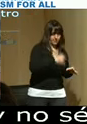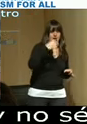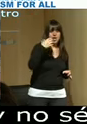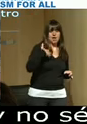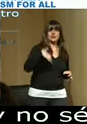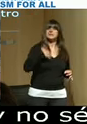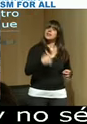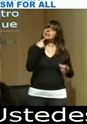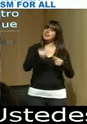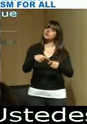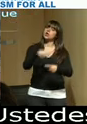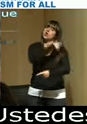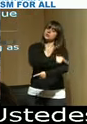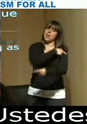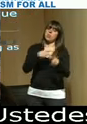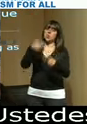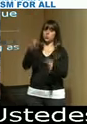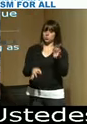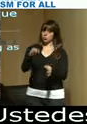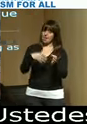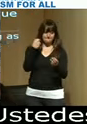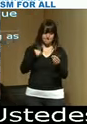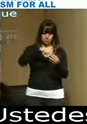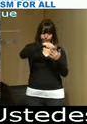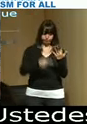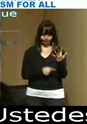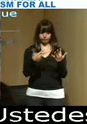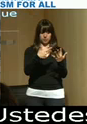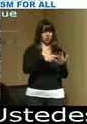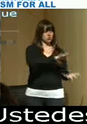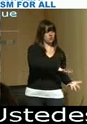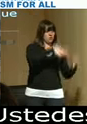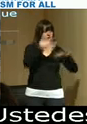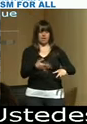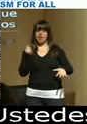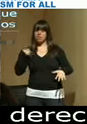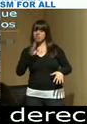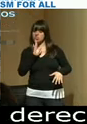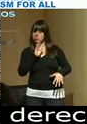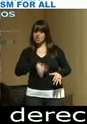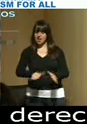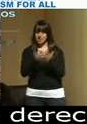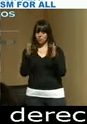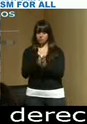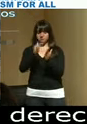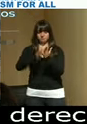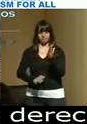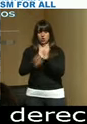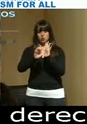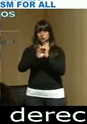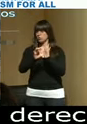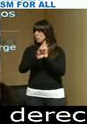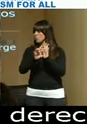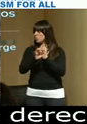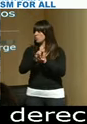salud, derecho a la justicia, todos esos derechos acá están marcados en estos pequeños párrafos de la Constitución